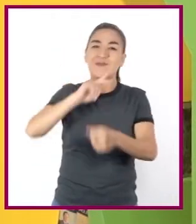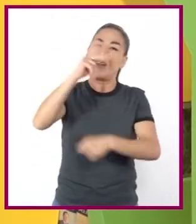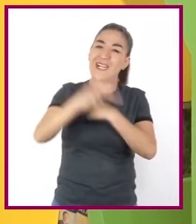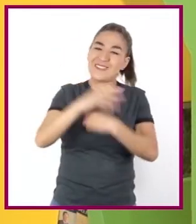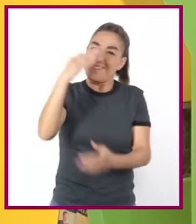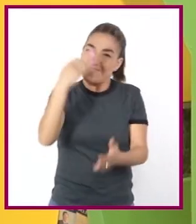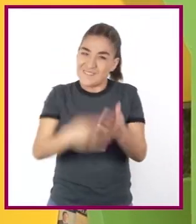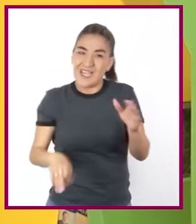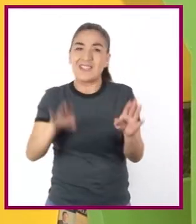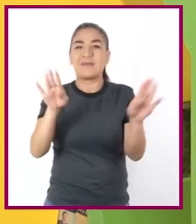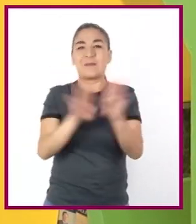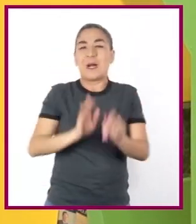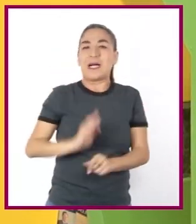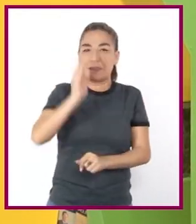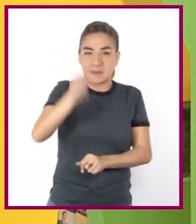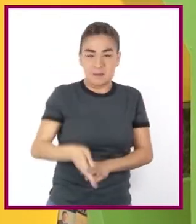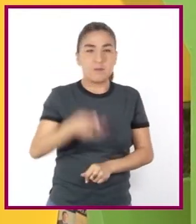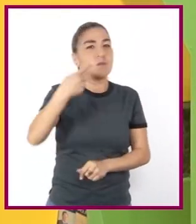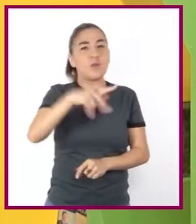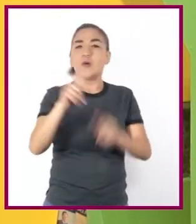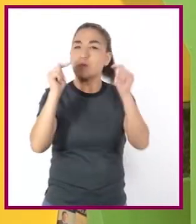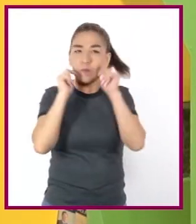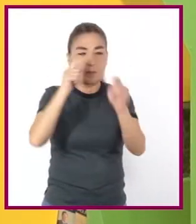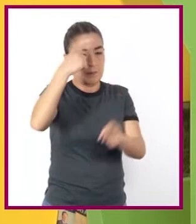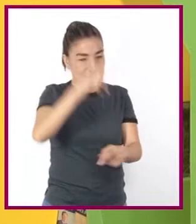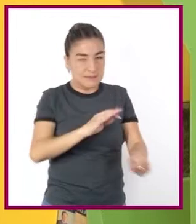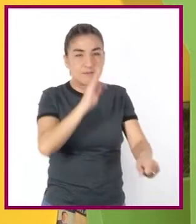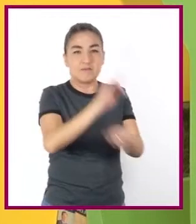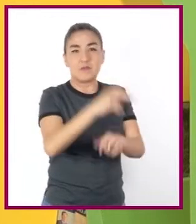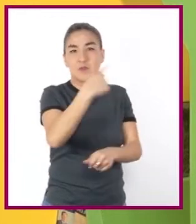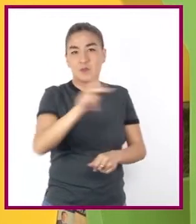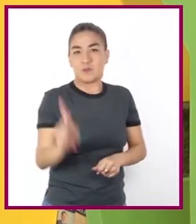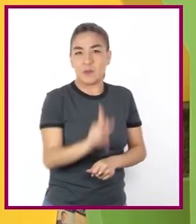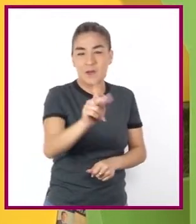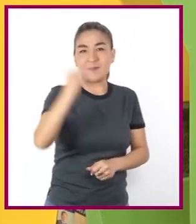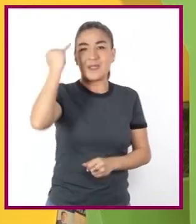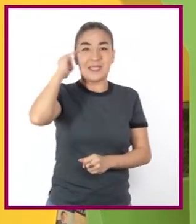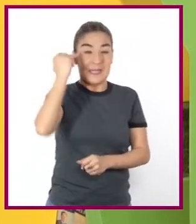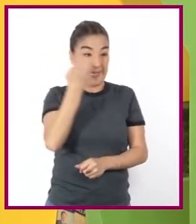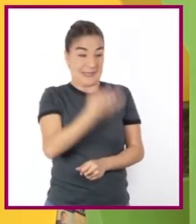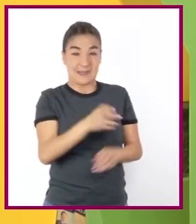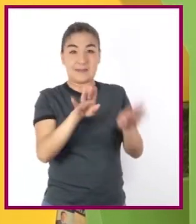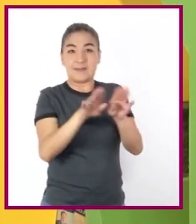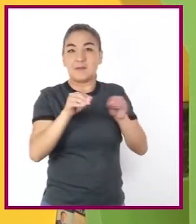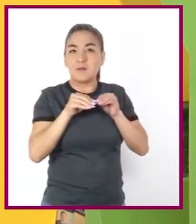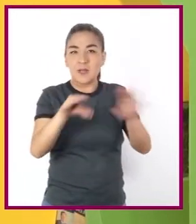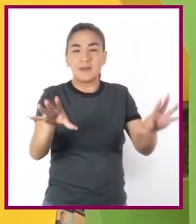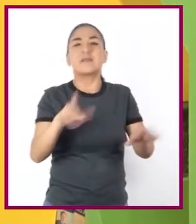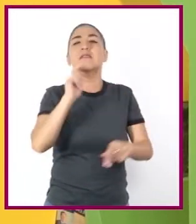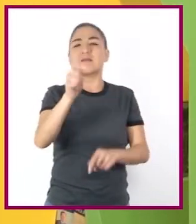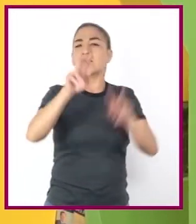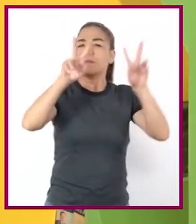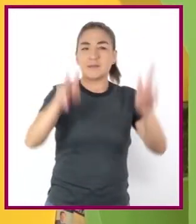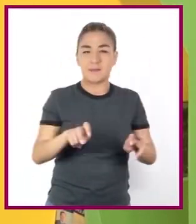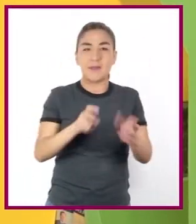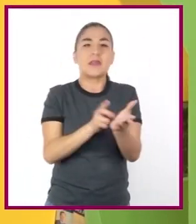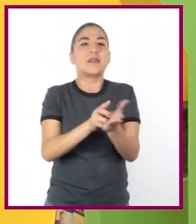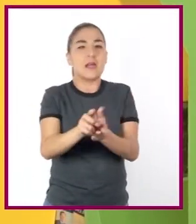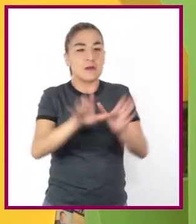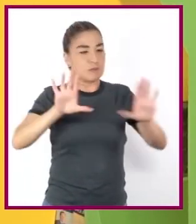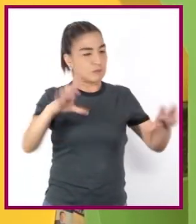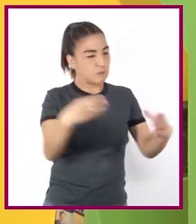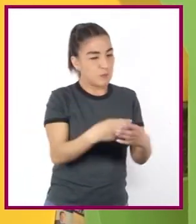avance importante en materia de derechos de los pueblos indígenas. Esta declaración aborda temas como los derechos colectivos